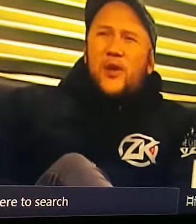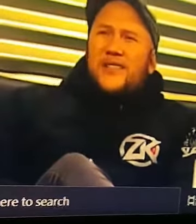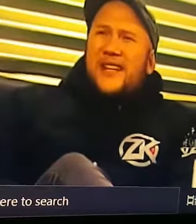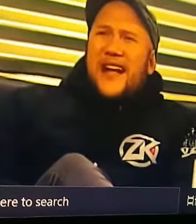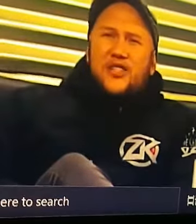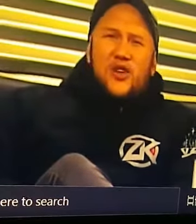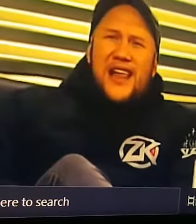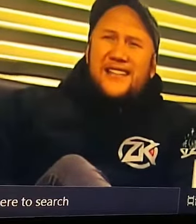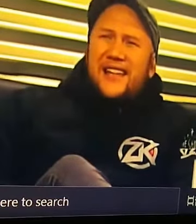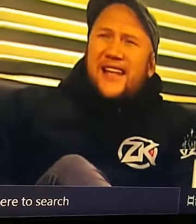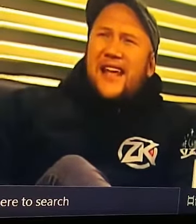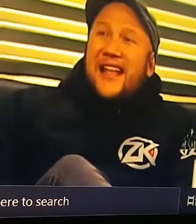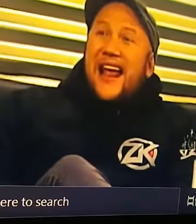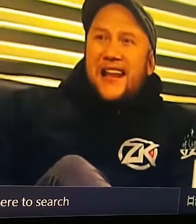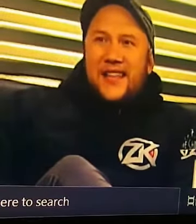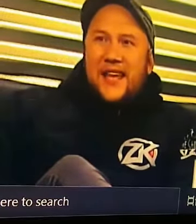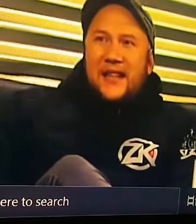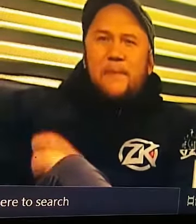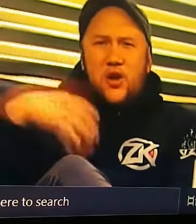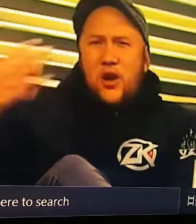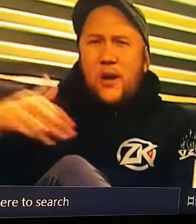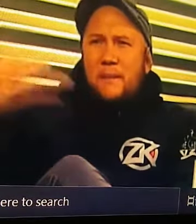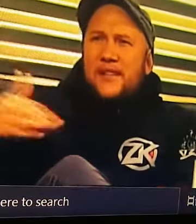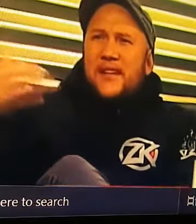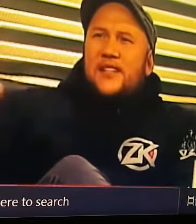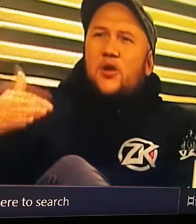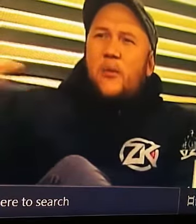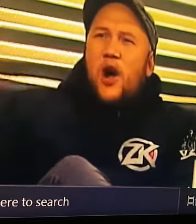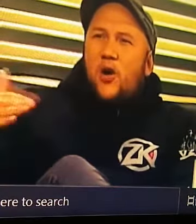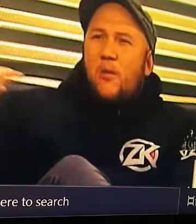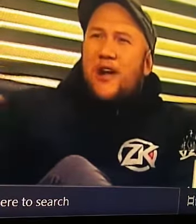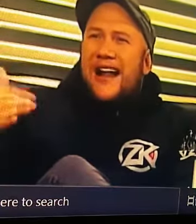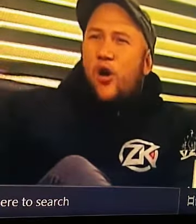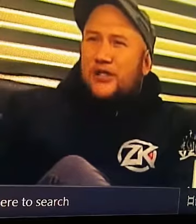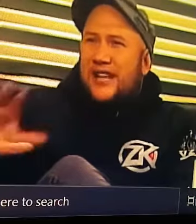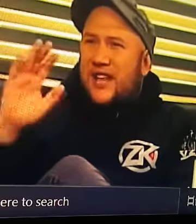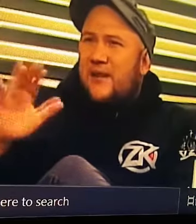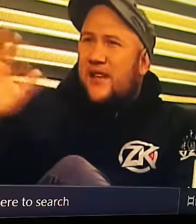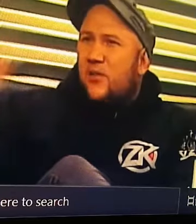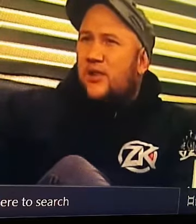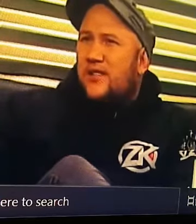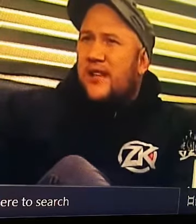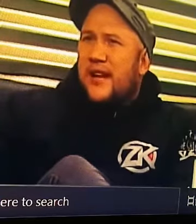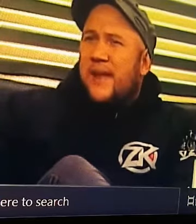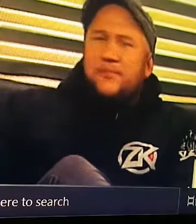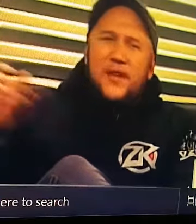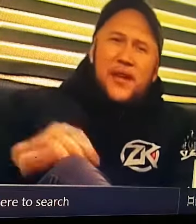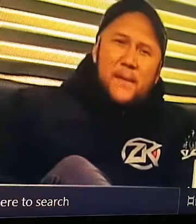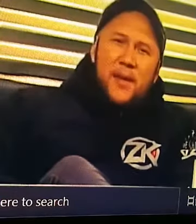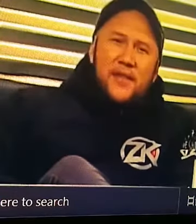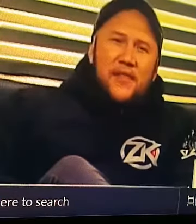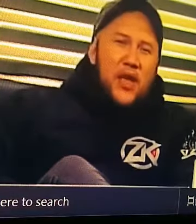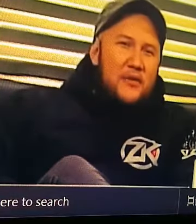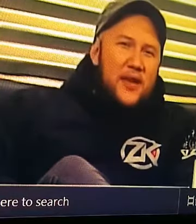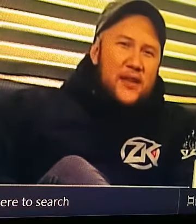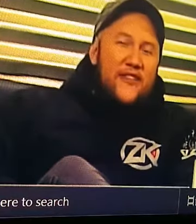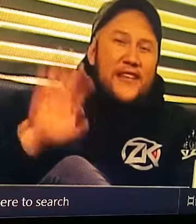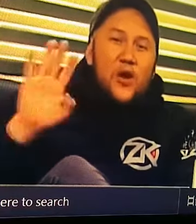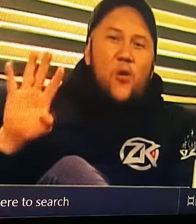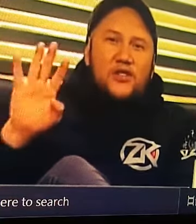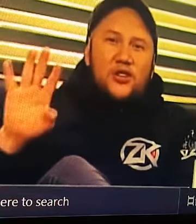Nuestro en ZK. Son las etiquetas en la etiqueta, pero más tardecito vamos a convocar a otra. Chávez el Nuestro en ZK, pendiente y